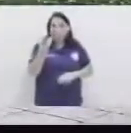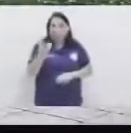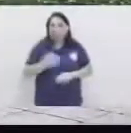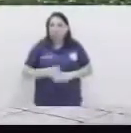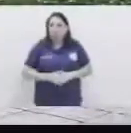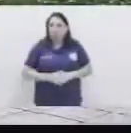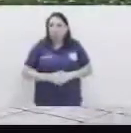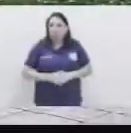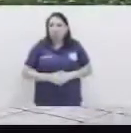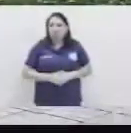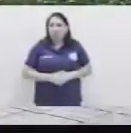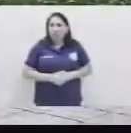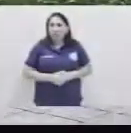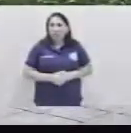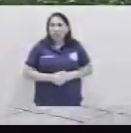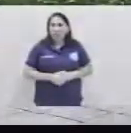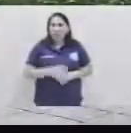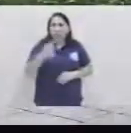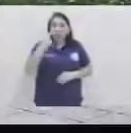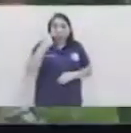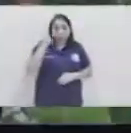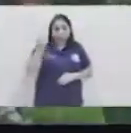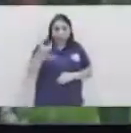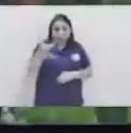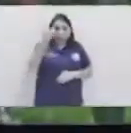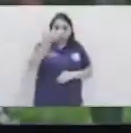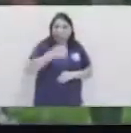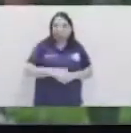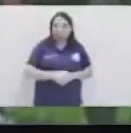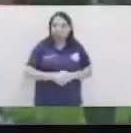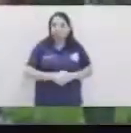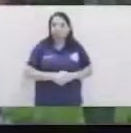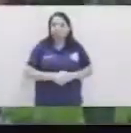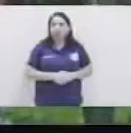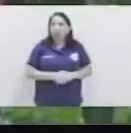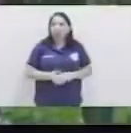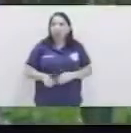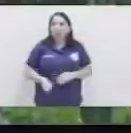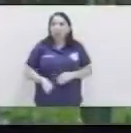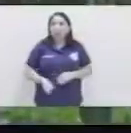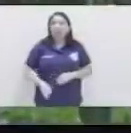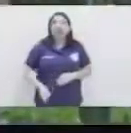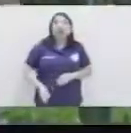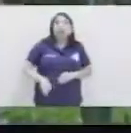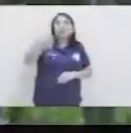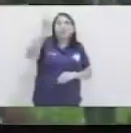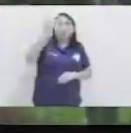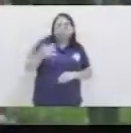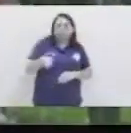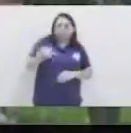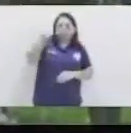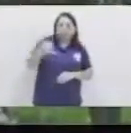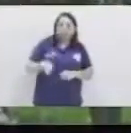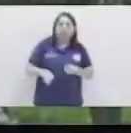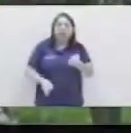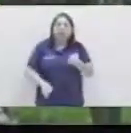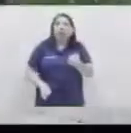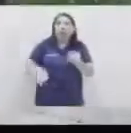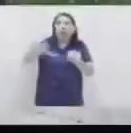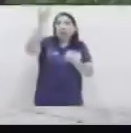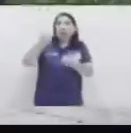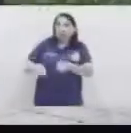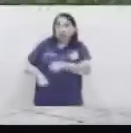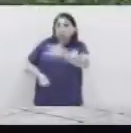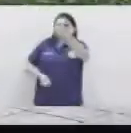pequeño. El ejercicio es similar, solo que ahora voy a pasar en zigzag, lanzo, tengo que atraparla, que